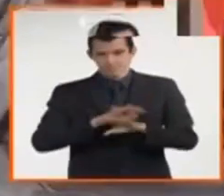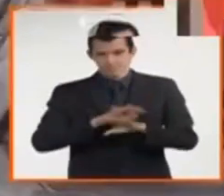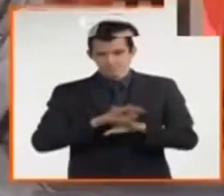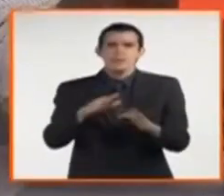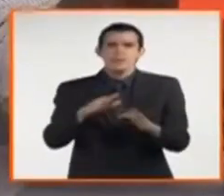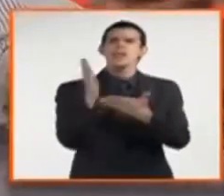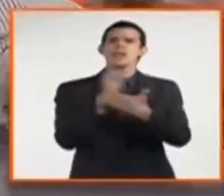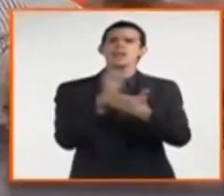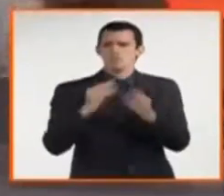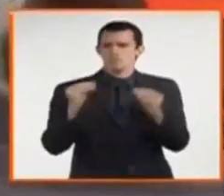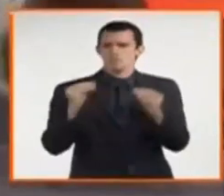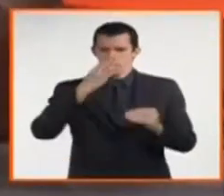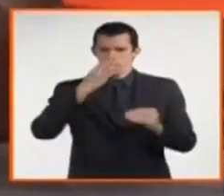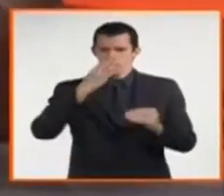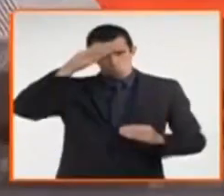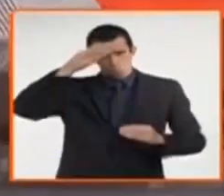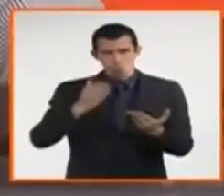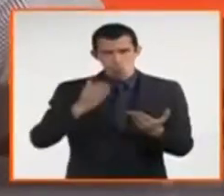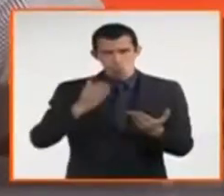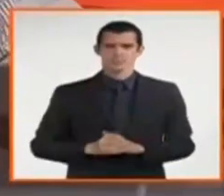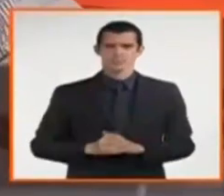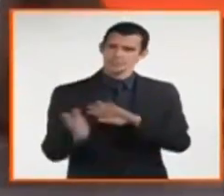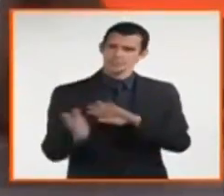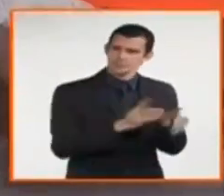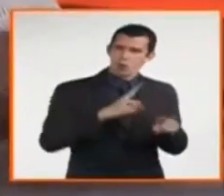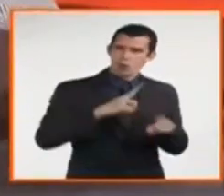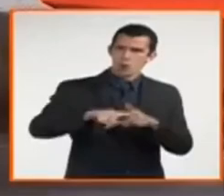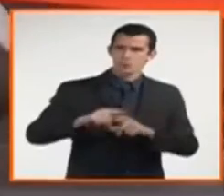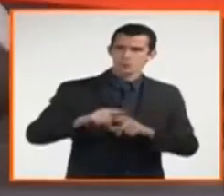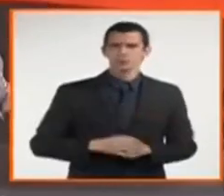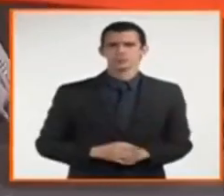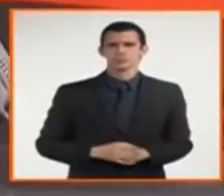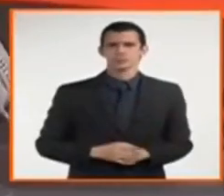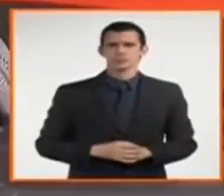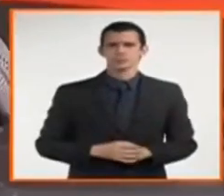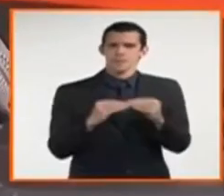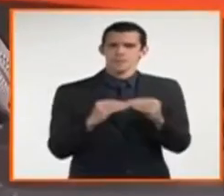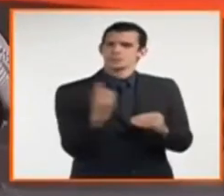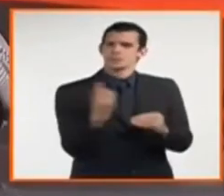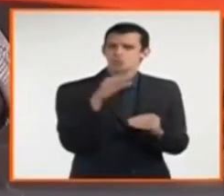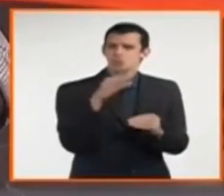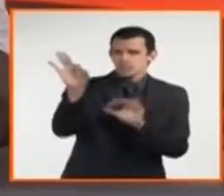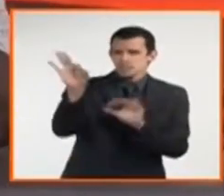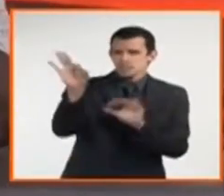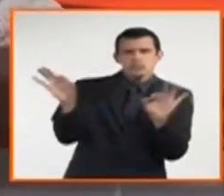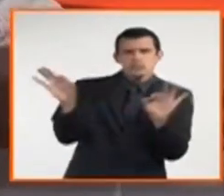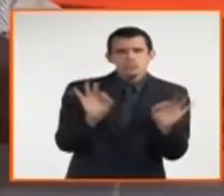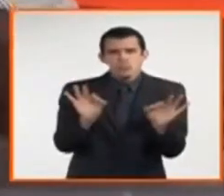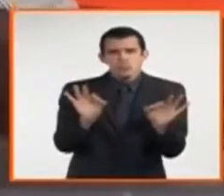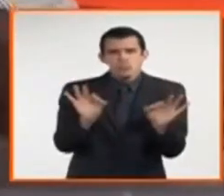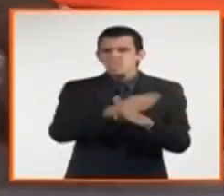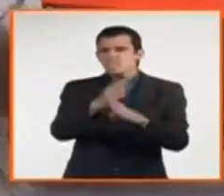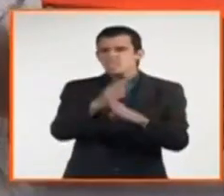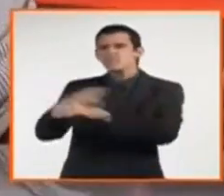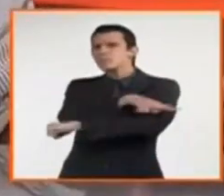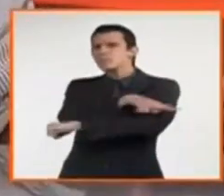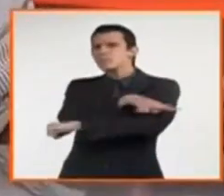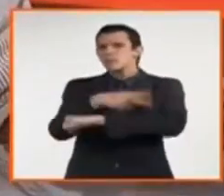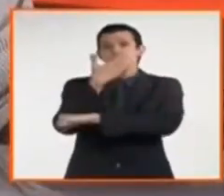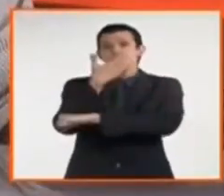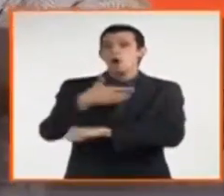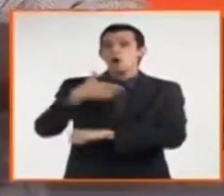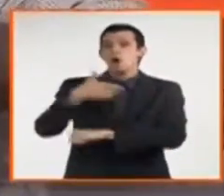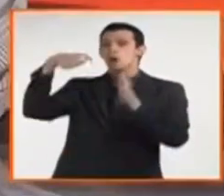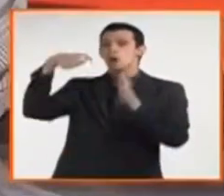de europa de los eeuu de latinoamérica de áfrica y de asia podemos tener